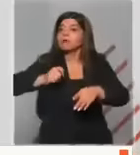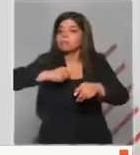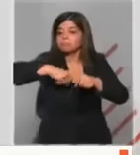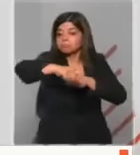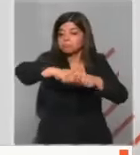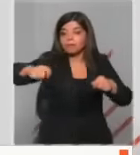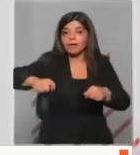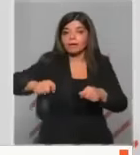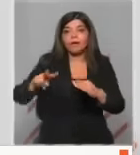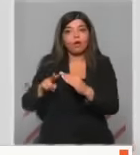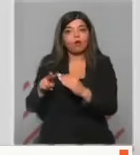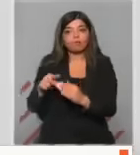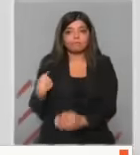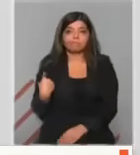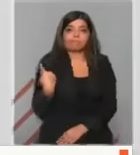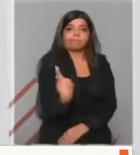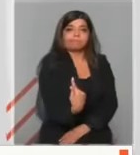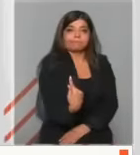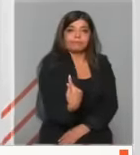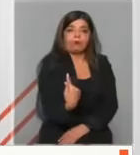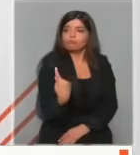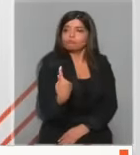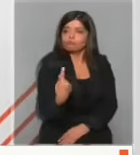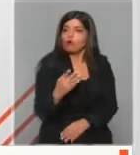decidieron actuar por su propia cuenta.